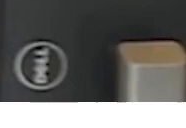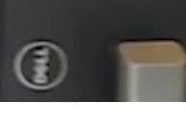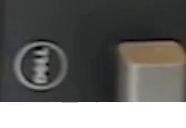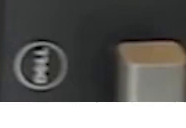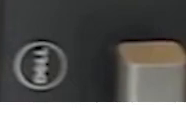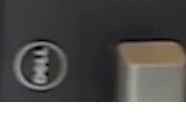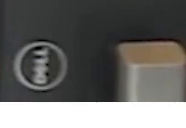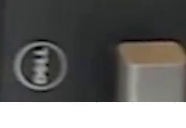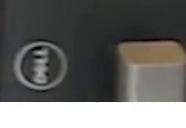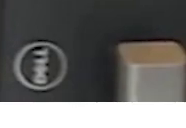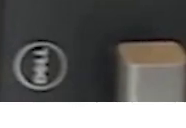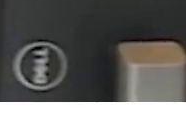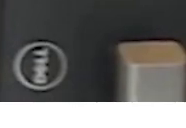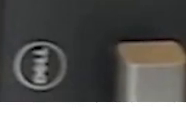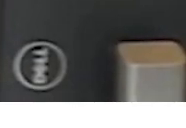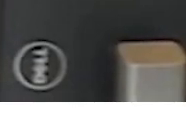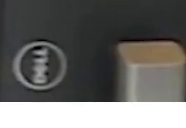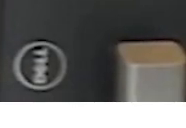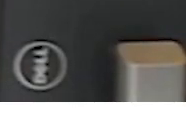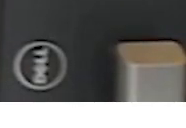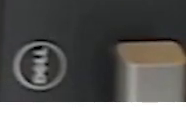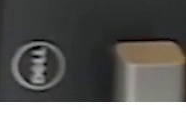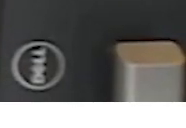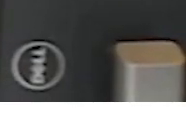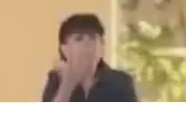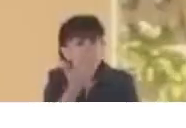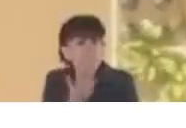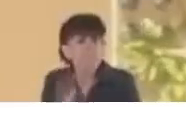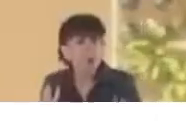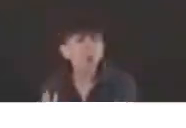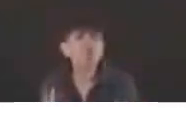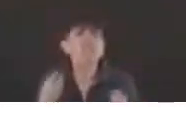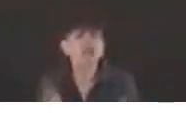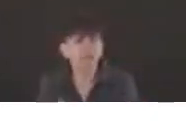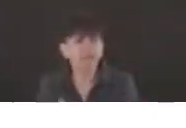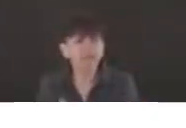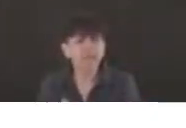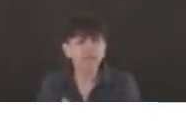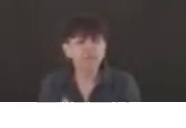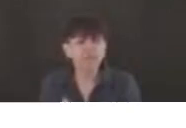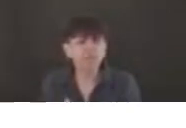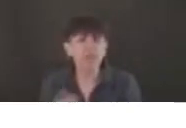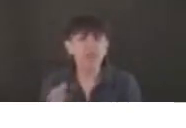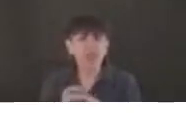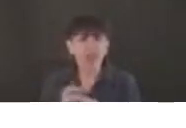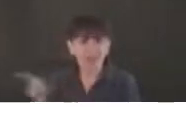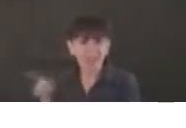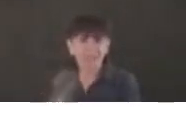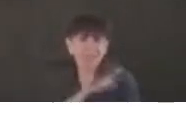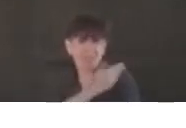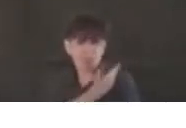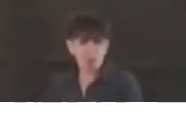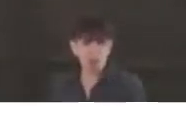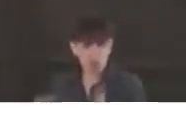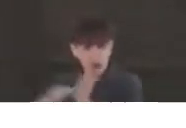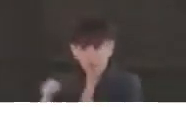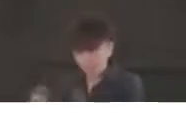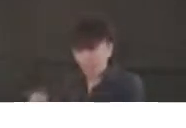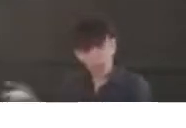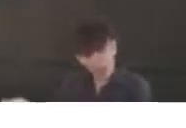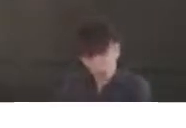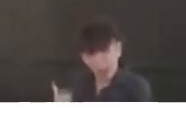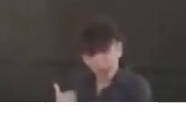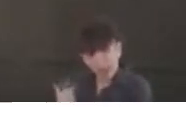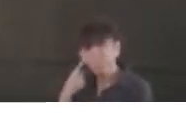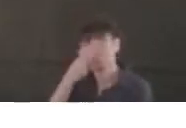Massa, por parte del Poder Ejecutivo, Alberto Fernández, y detrás de escena en todo aparece Cristina Fernández de Kirchner, es